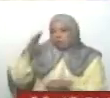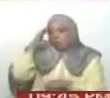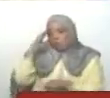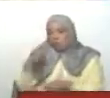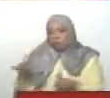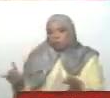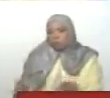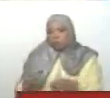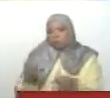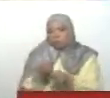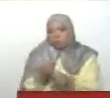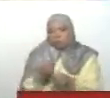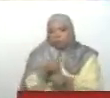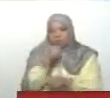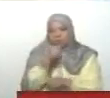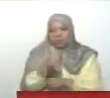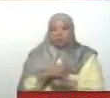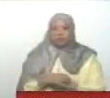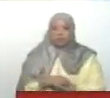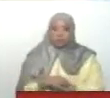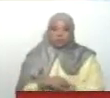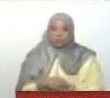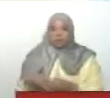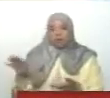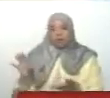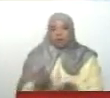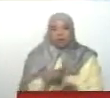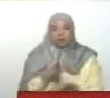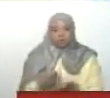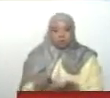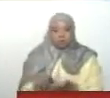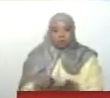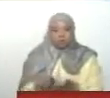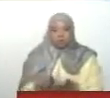mano de ella, ¿no? Y de otros fundadores. ¿Empiezas cantando?